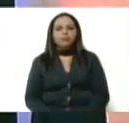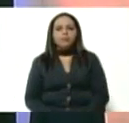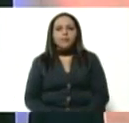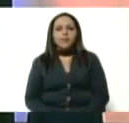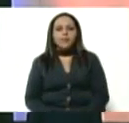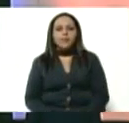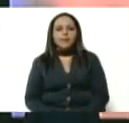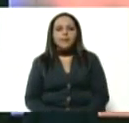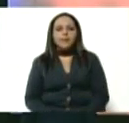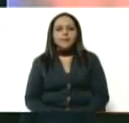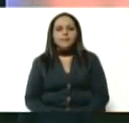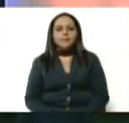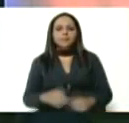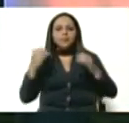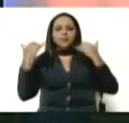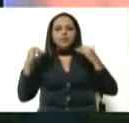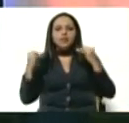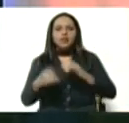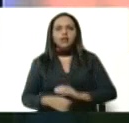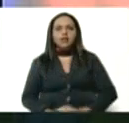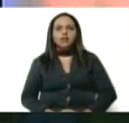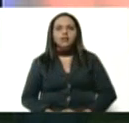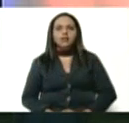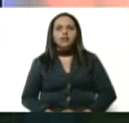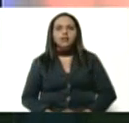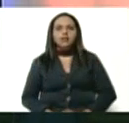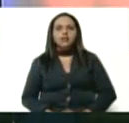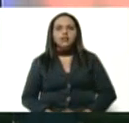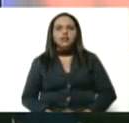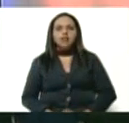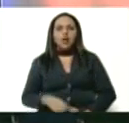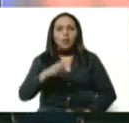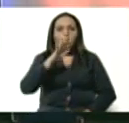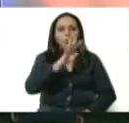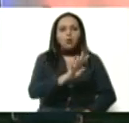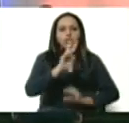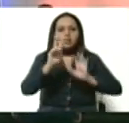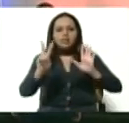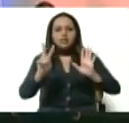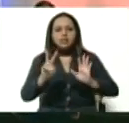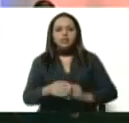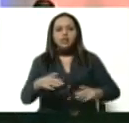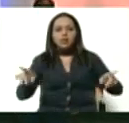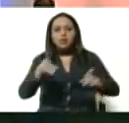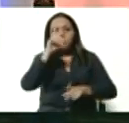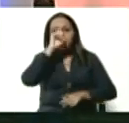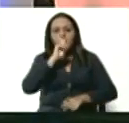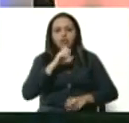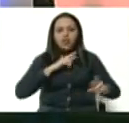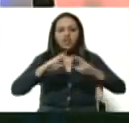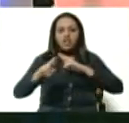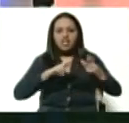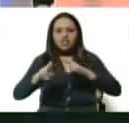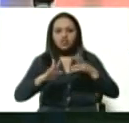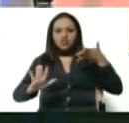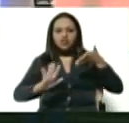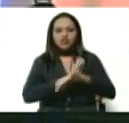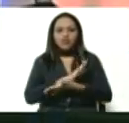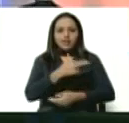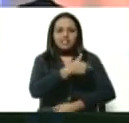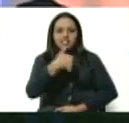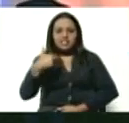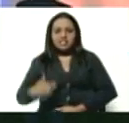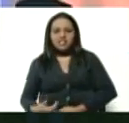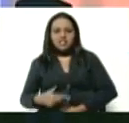con motivo de celebrarse el 46º aniversario del establecimiento de las relaciones diplomáticas entre la República Popular